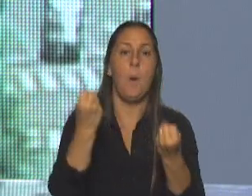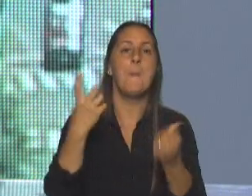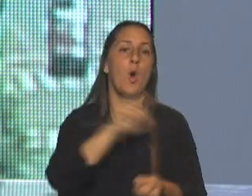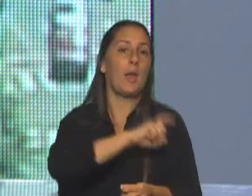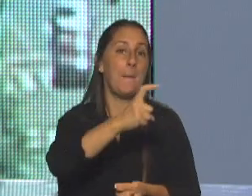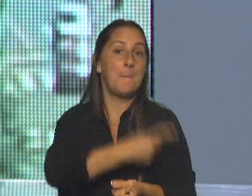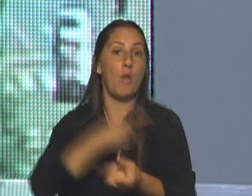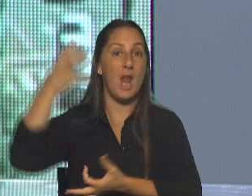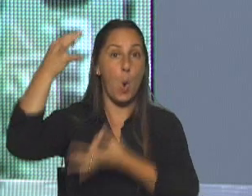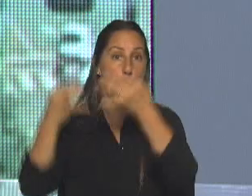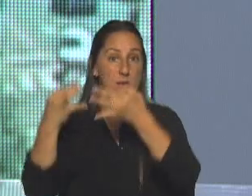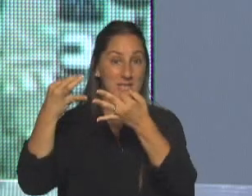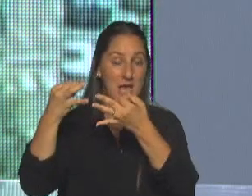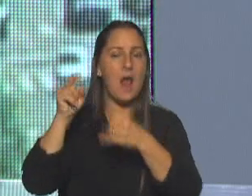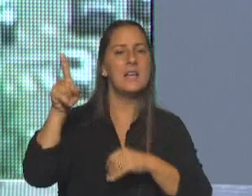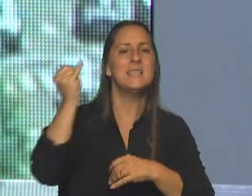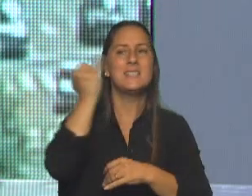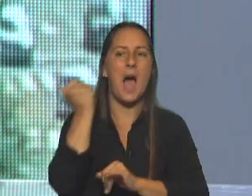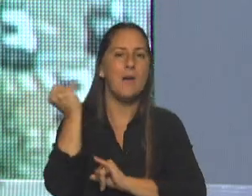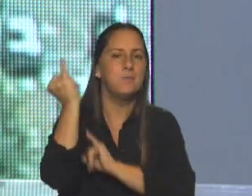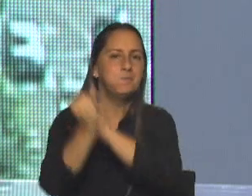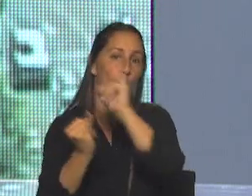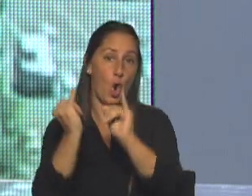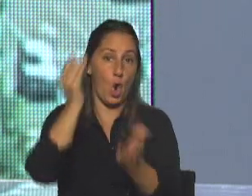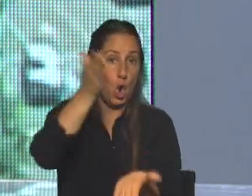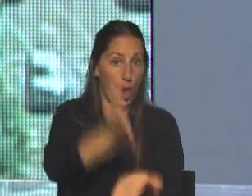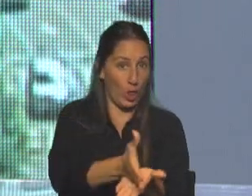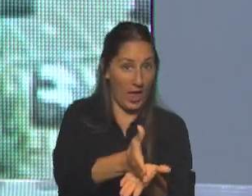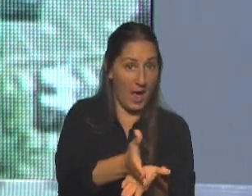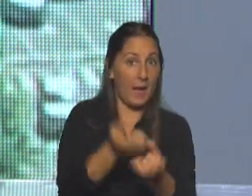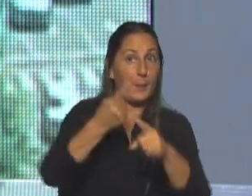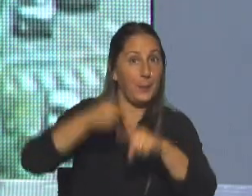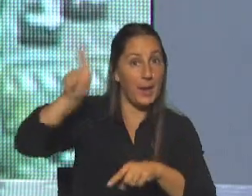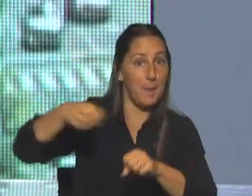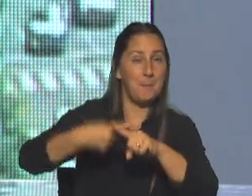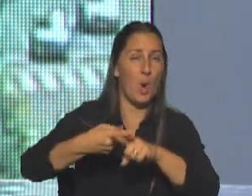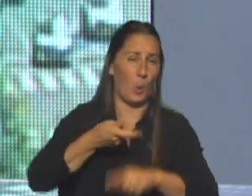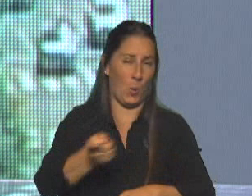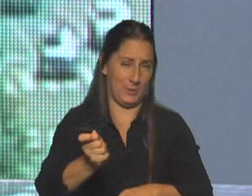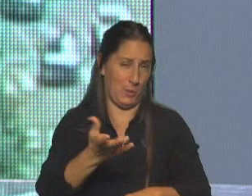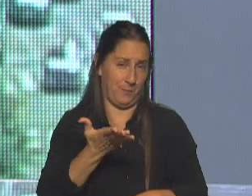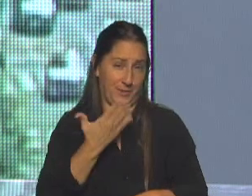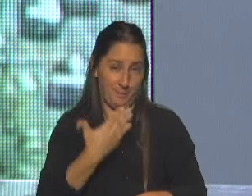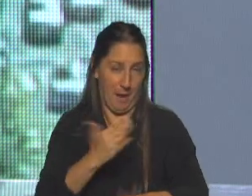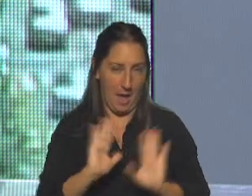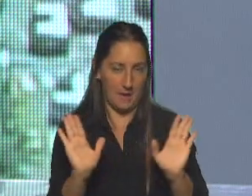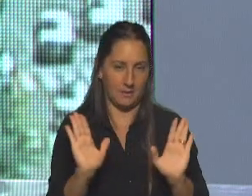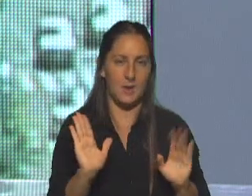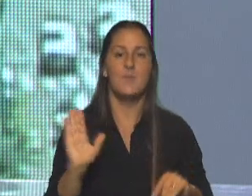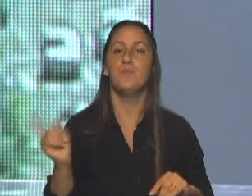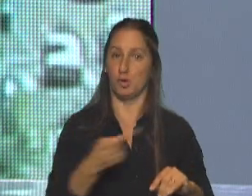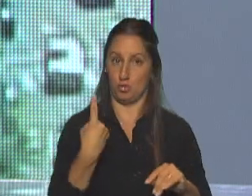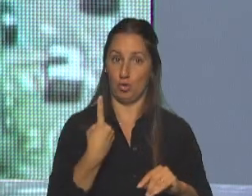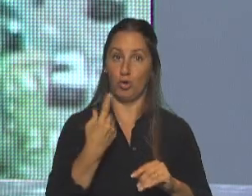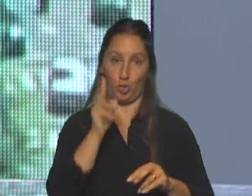ha planteado no solo una condena derivada de un juicio totalmente irrazonable, quienes tuvimos la